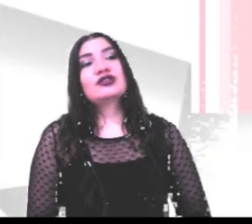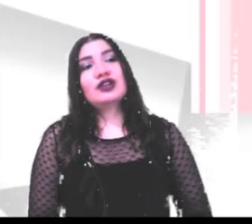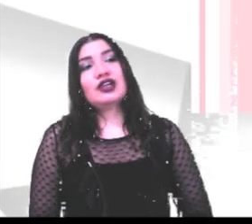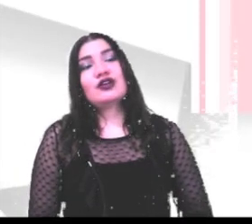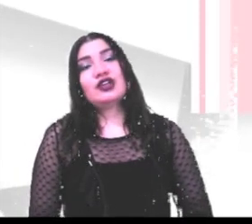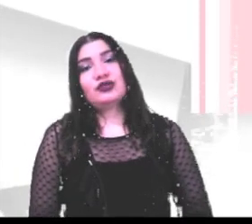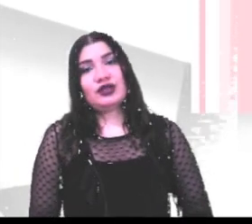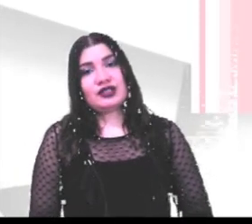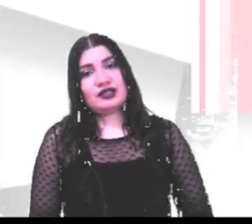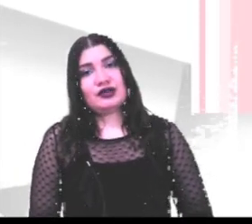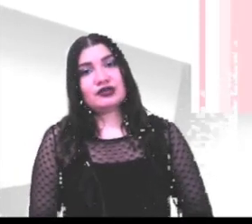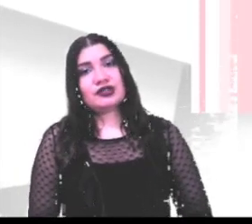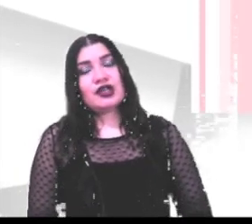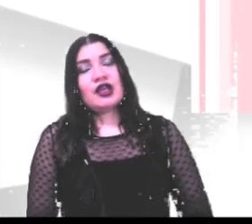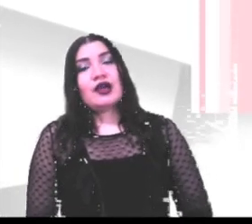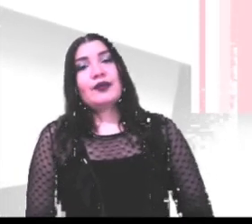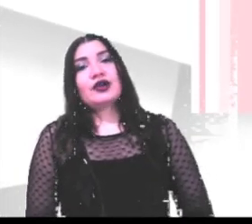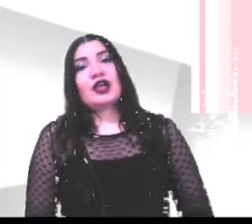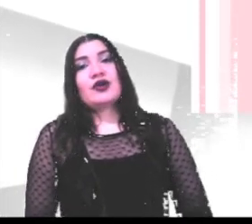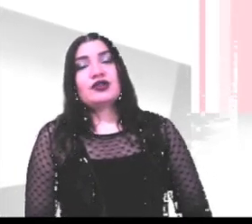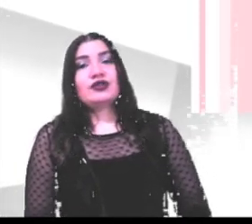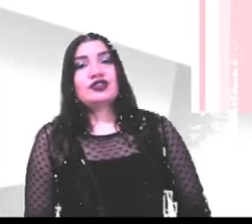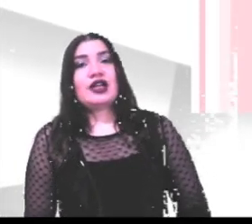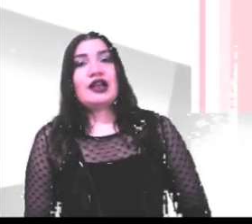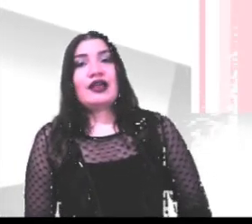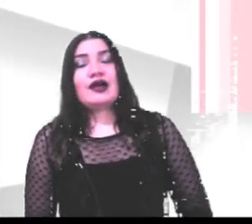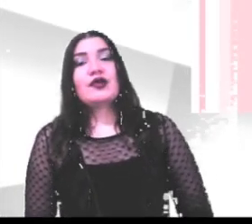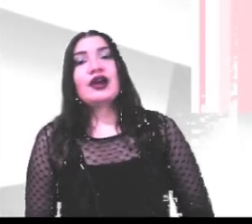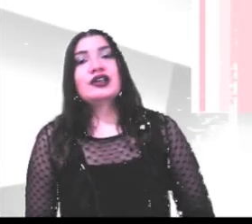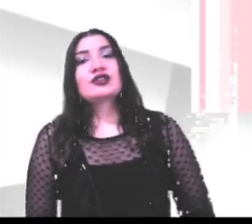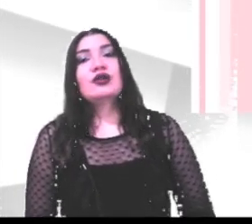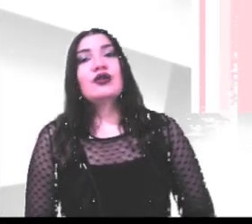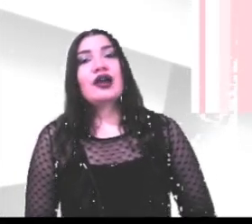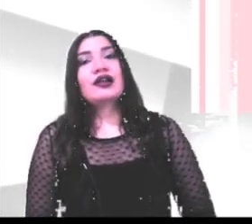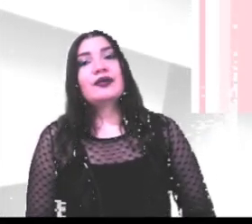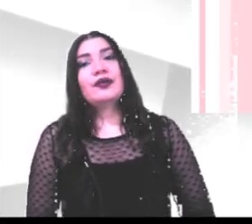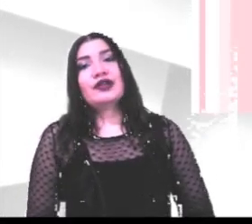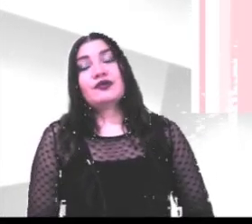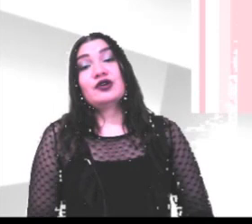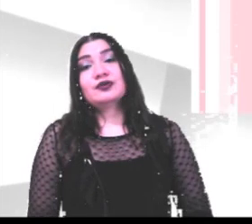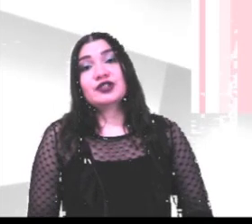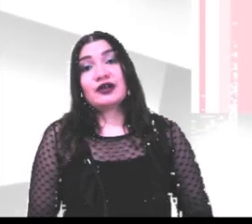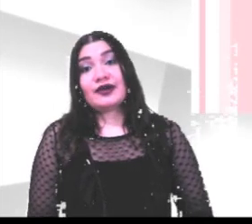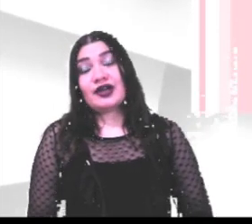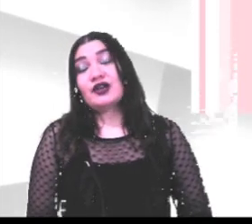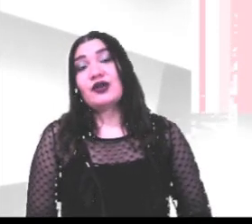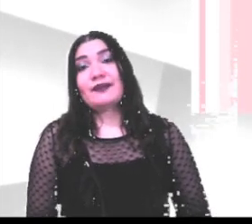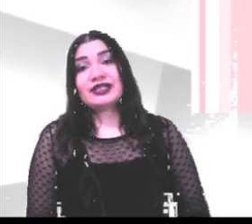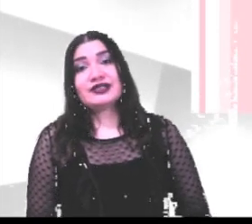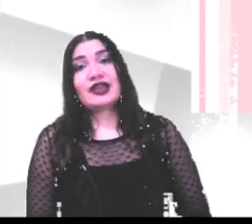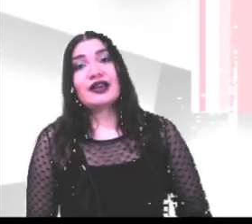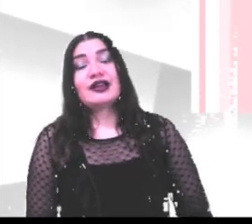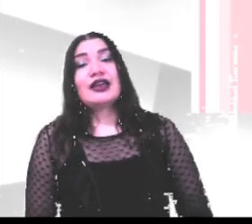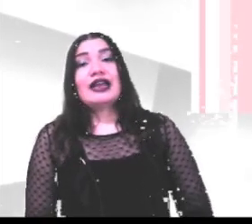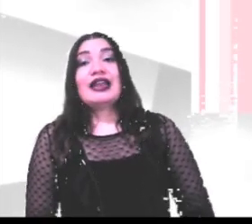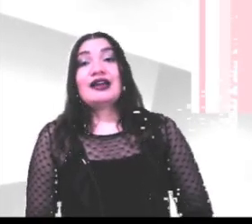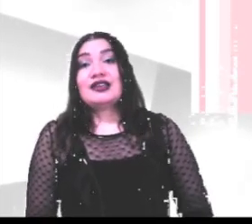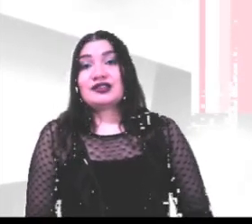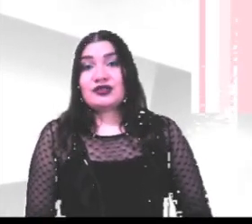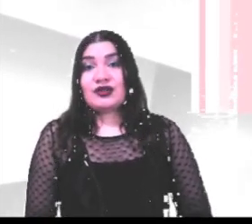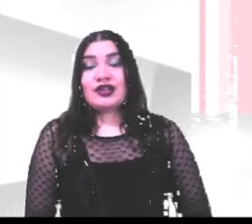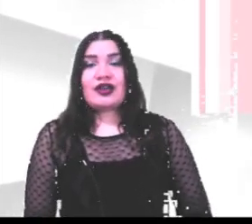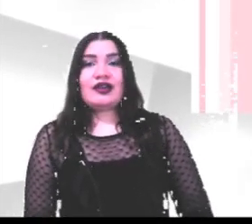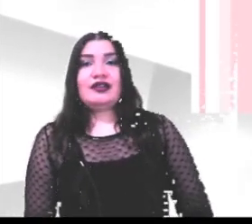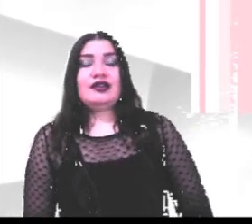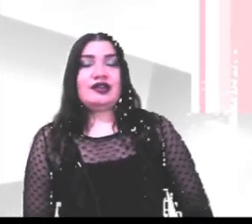históricos y turísticos porque cuando nos trasladamos a esos lugares podemos observar o apreciar la